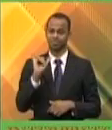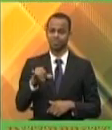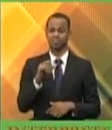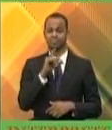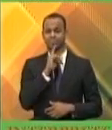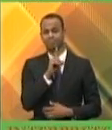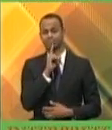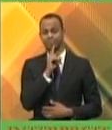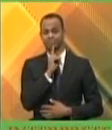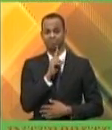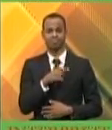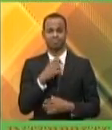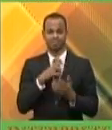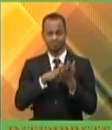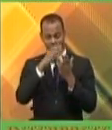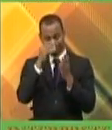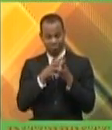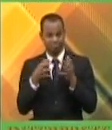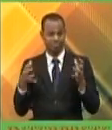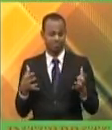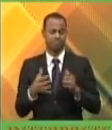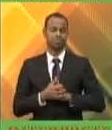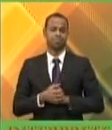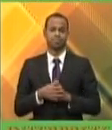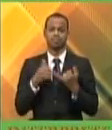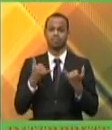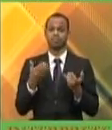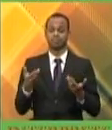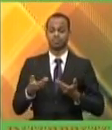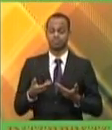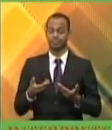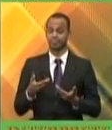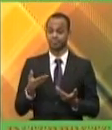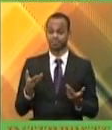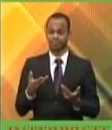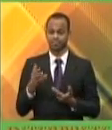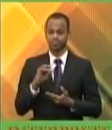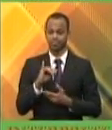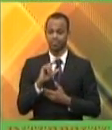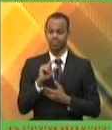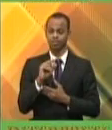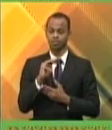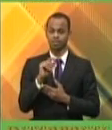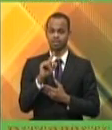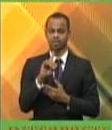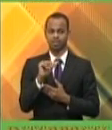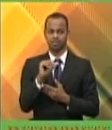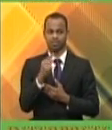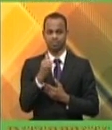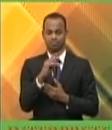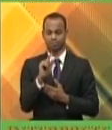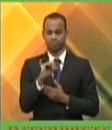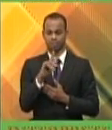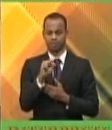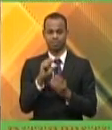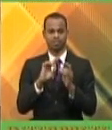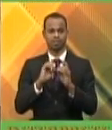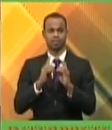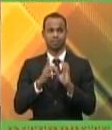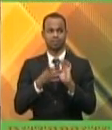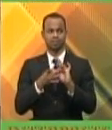realmente aleccionadora y hoy tenemos con nosotros a iluminada gonzález directora